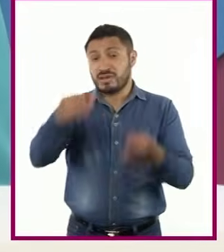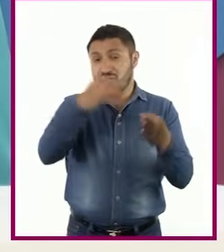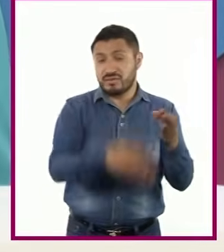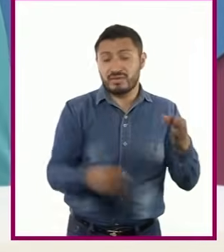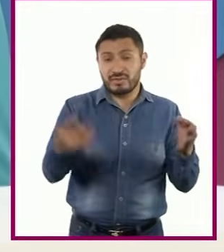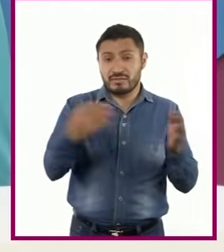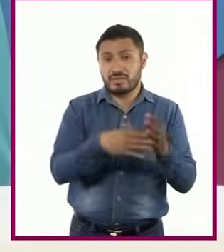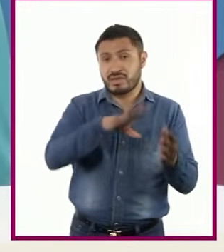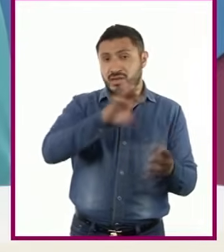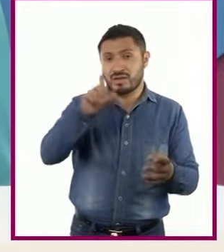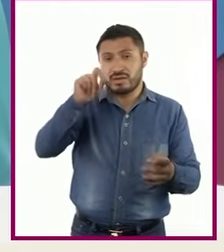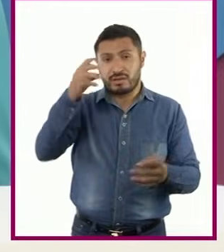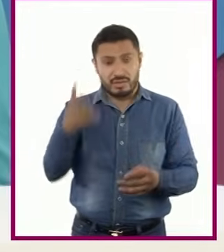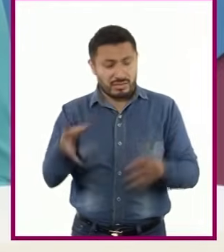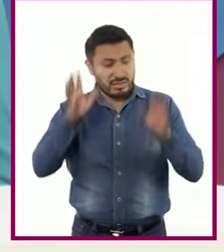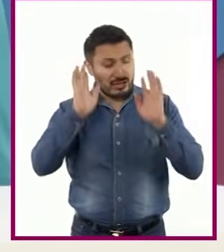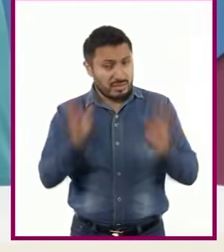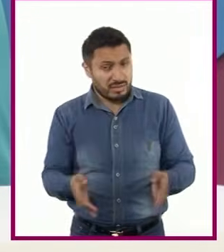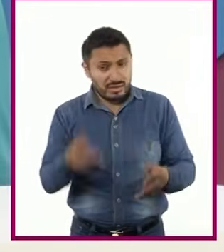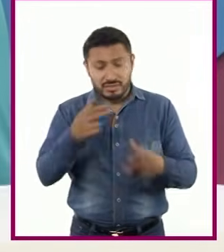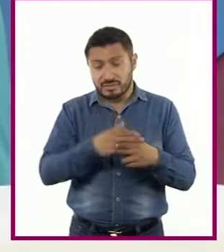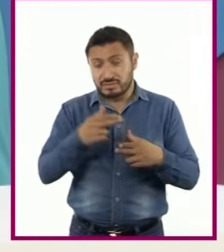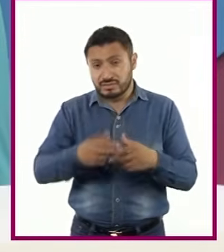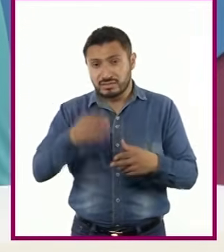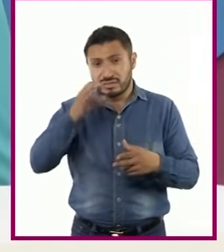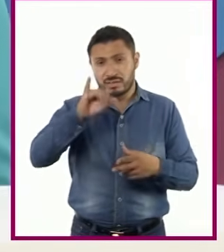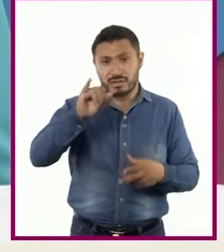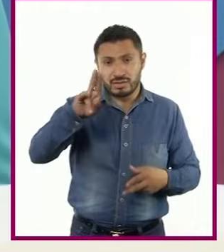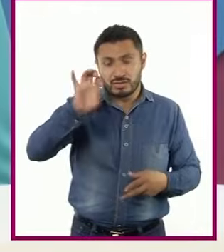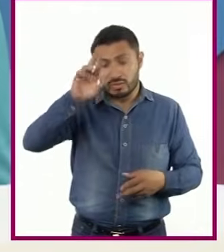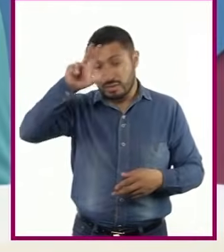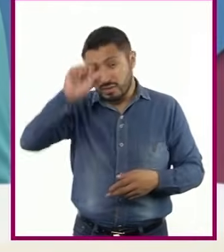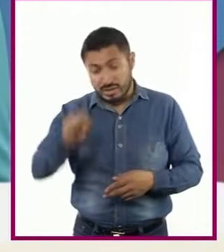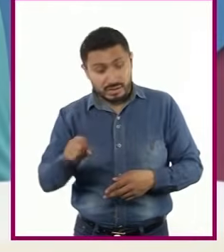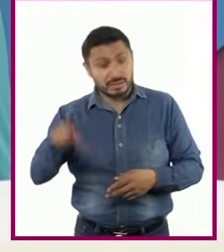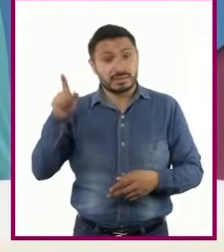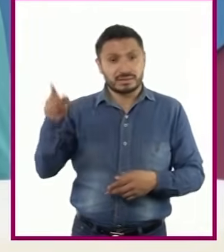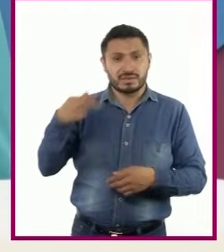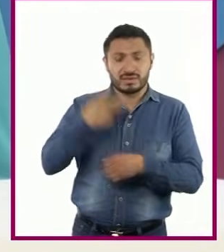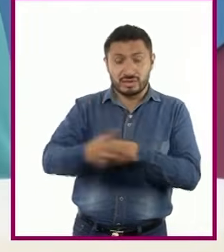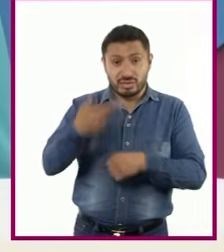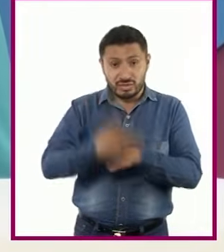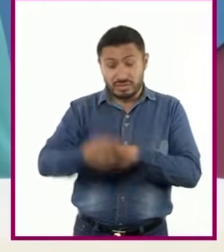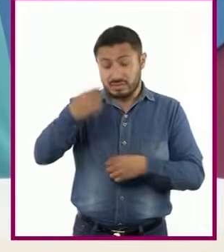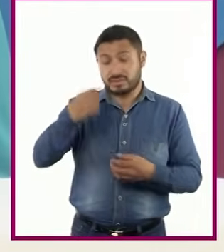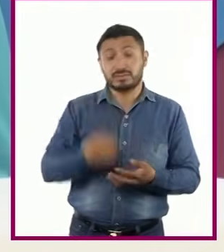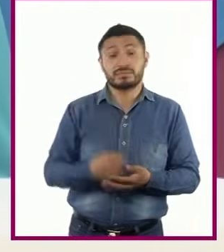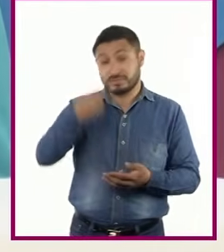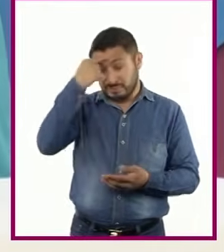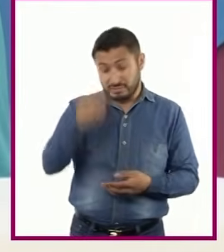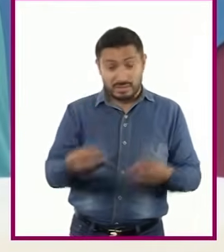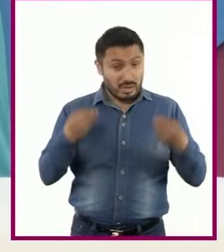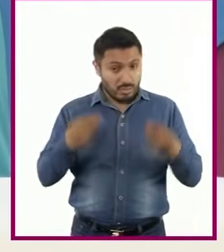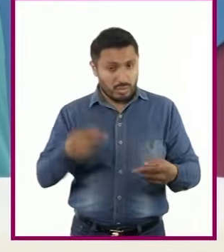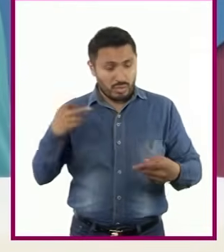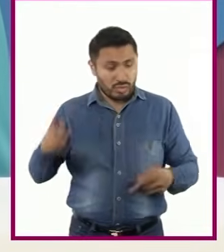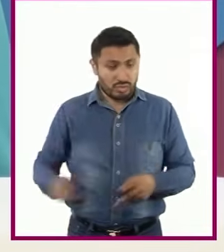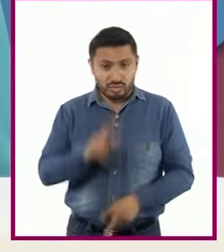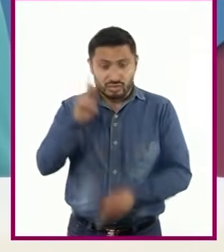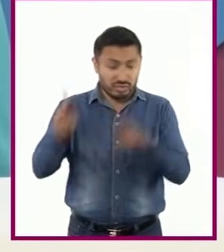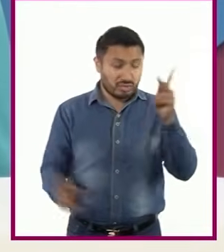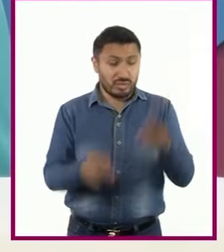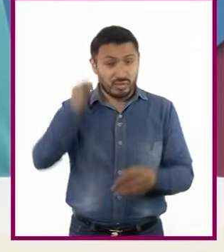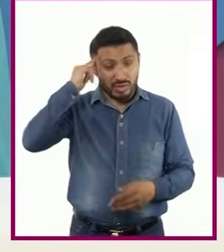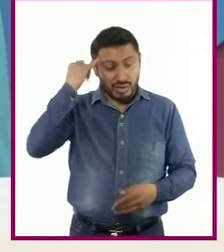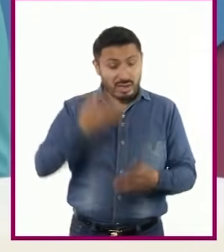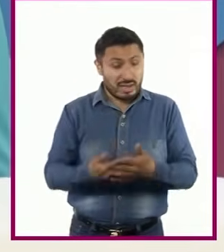1524 ya había llegado hasta las Cibueras, en Honduras. Para muchos pueblos indígenas, antes vasallos de